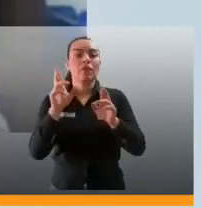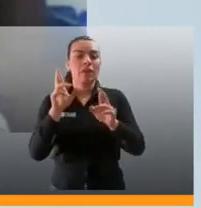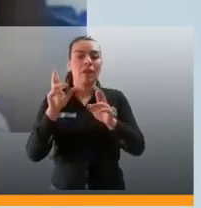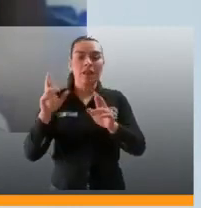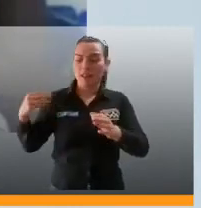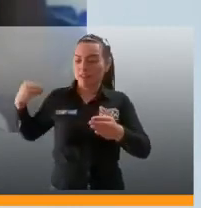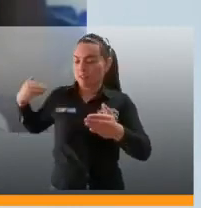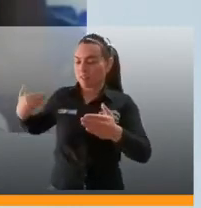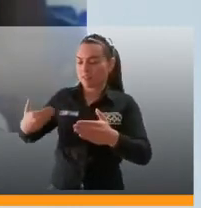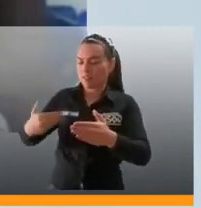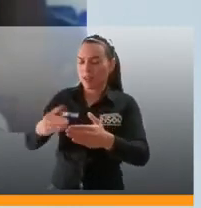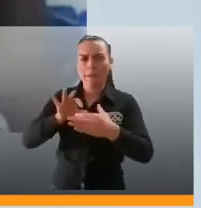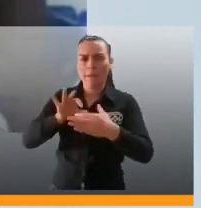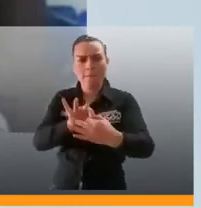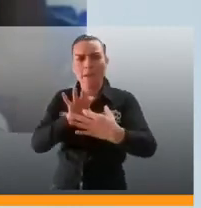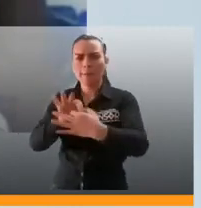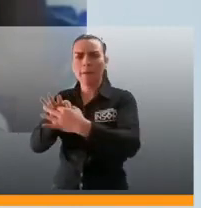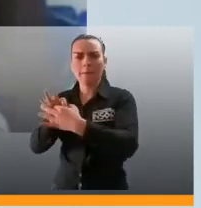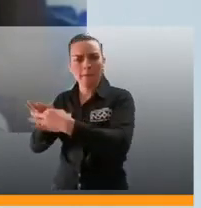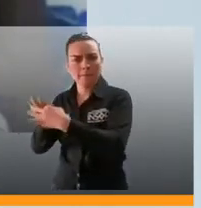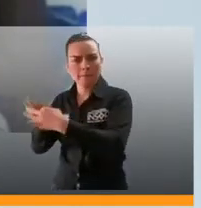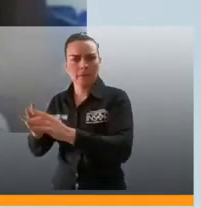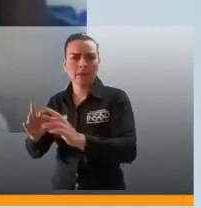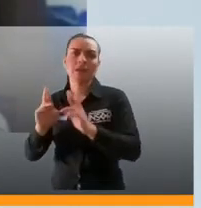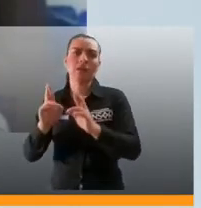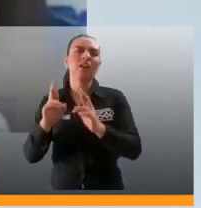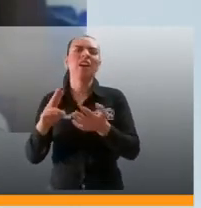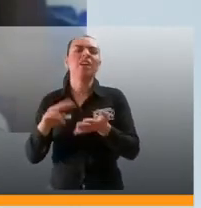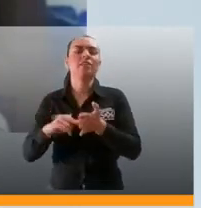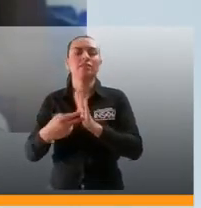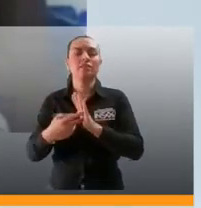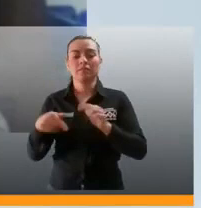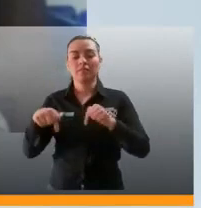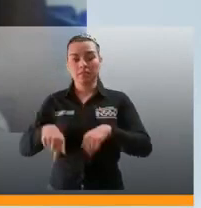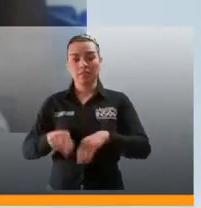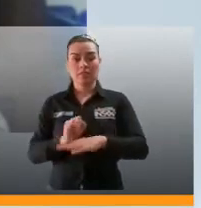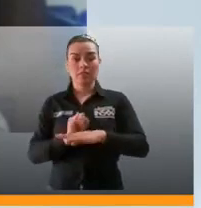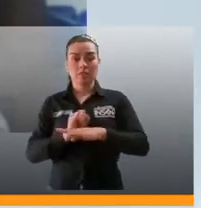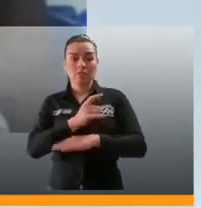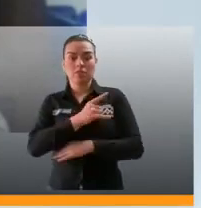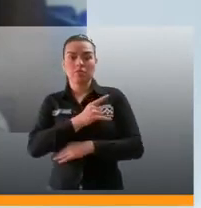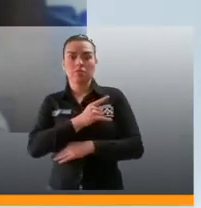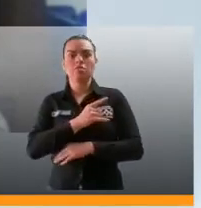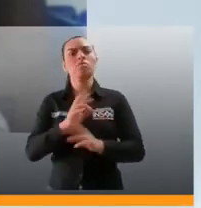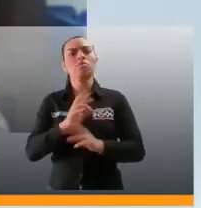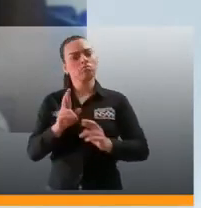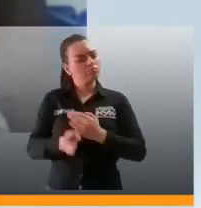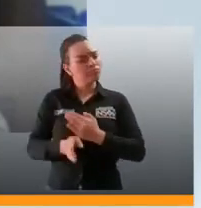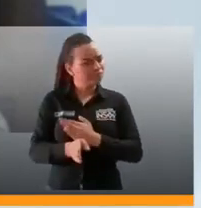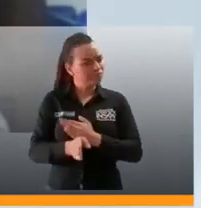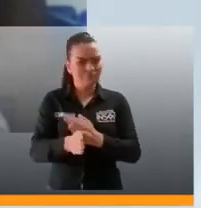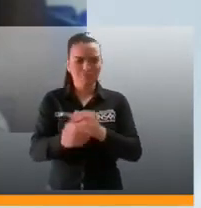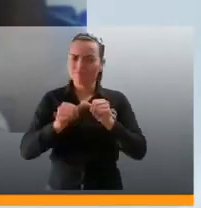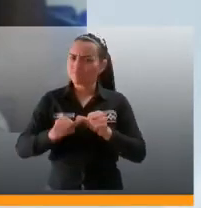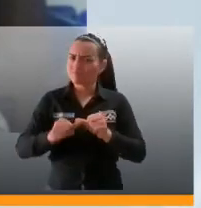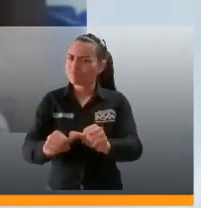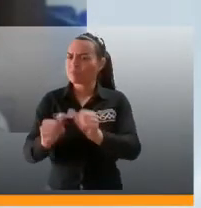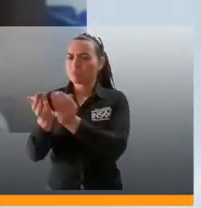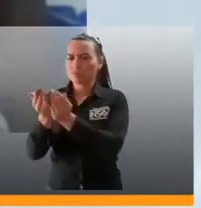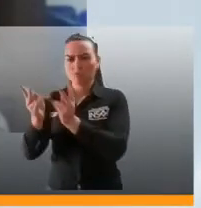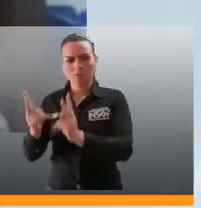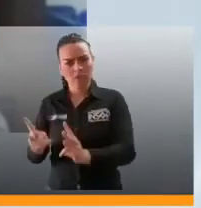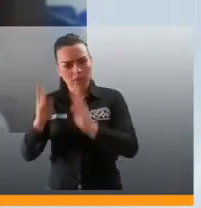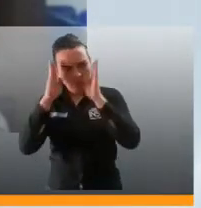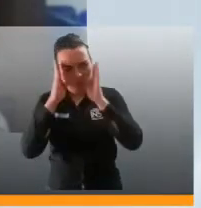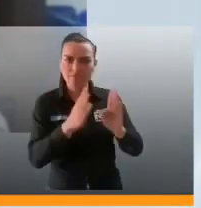articulados, es decir, tratar de mantener la institución presente en la mediación pedagógica con el estudiante, a pesar